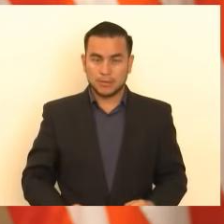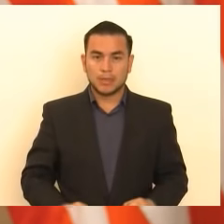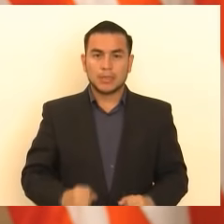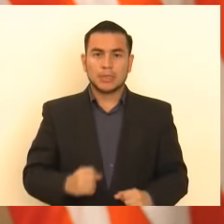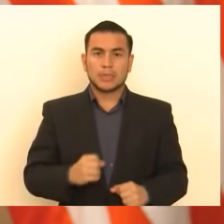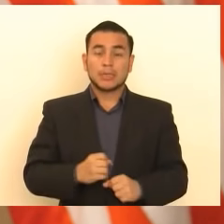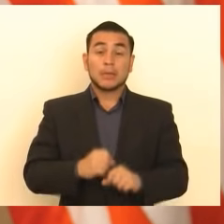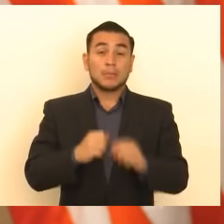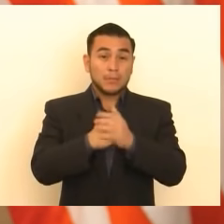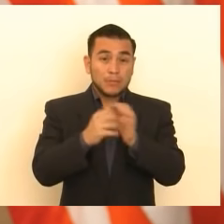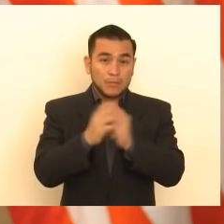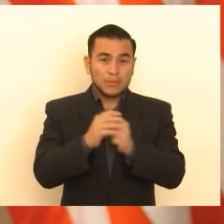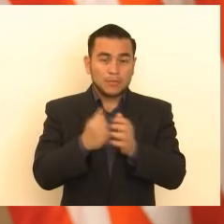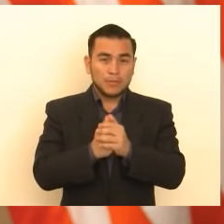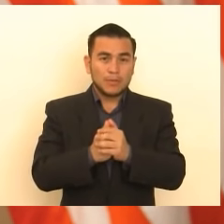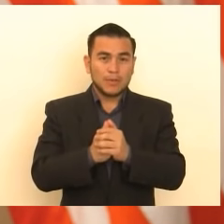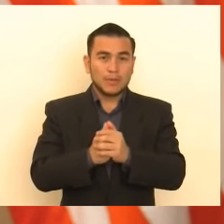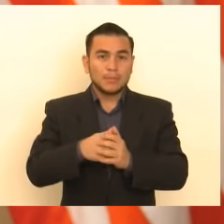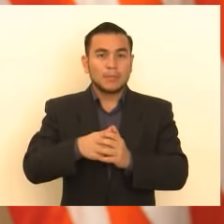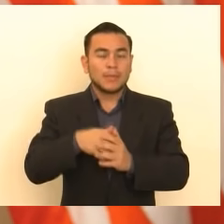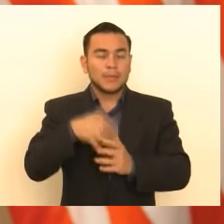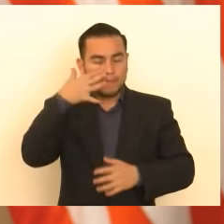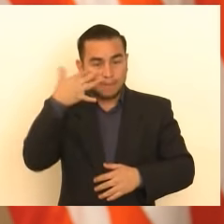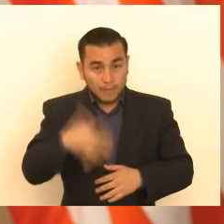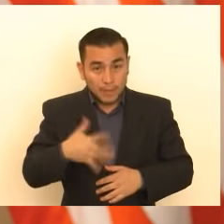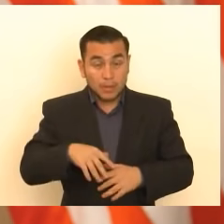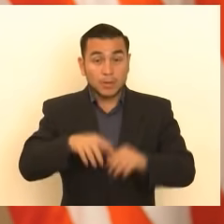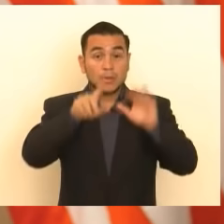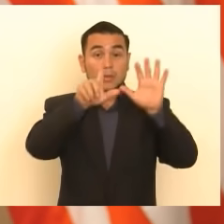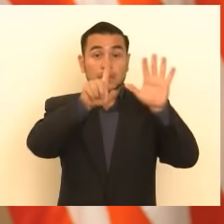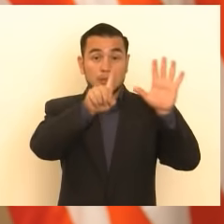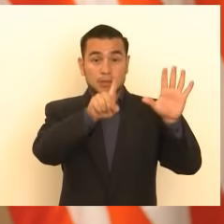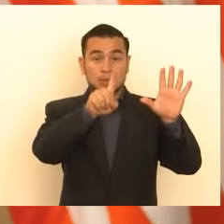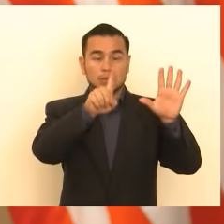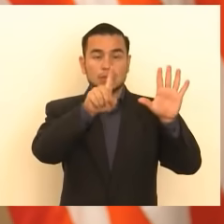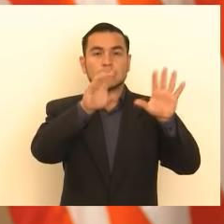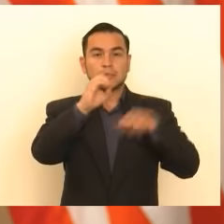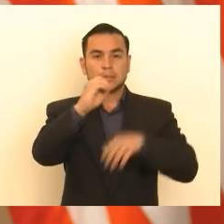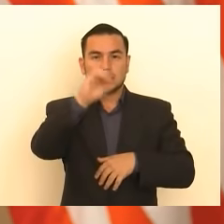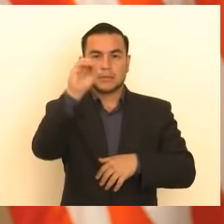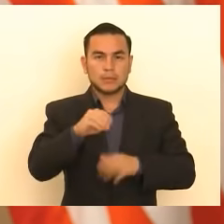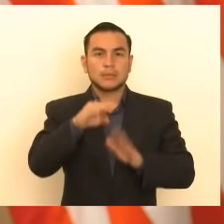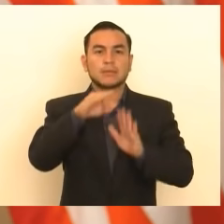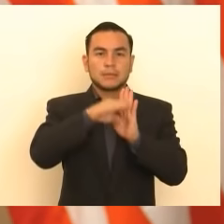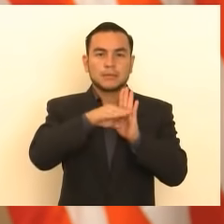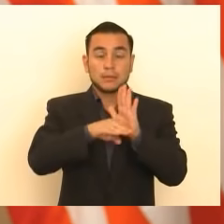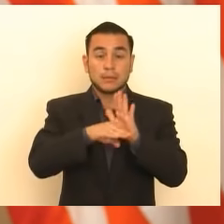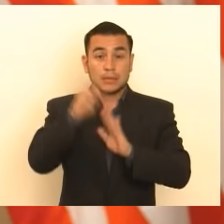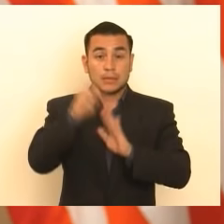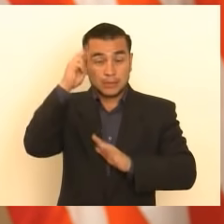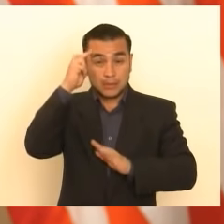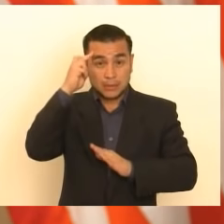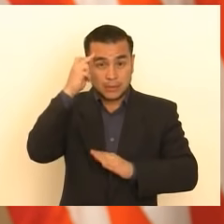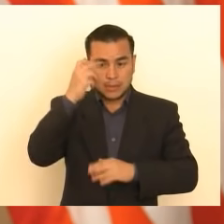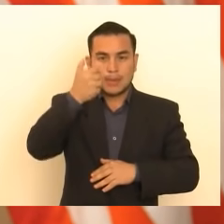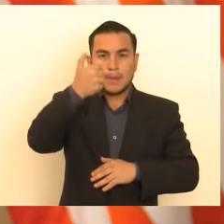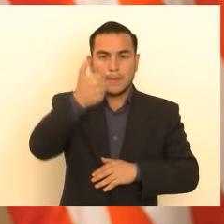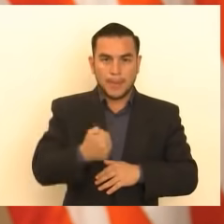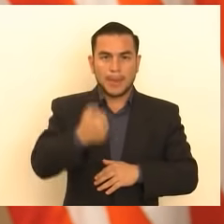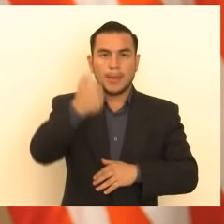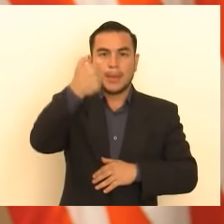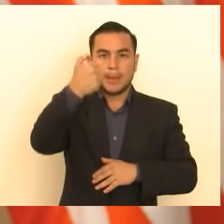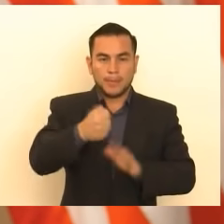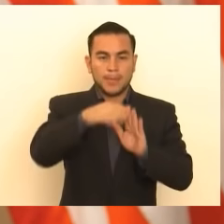pues obviamente ese 40% restante es muy alto aún. Pero si ustedes ven, cada mes la inseguridad es todavía